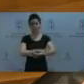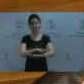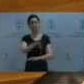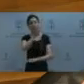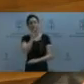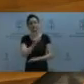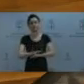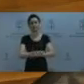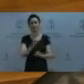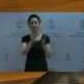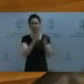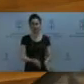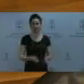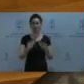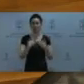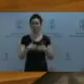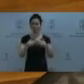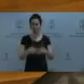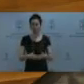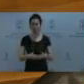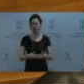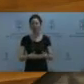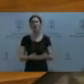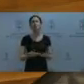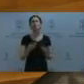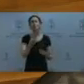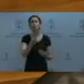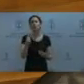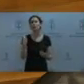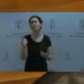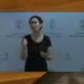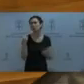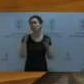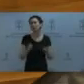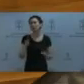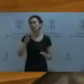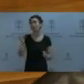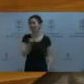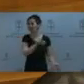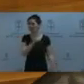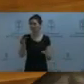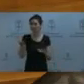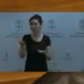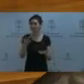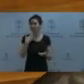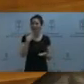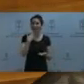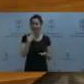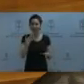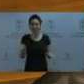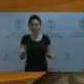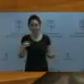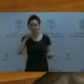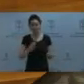pregunta, oiga, es que han comunicado a la Unión Europea, pero yo no sé quién a la Unión Europea. Y le digo que donde estaba ahora